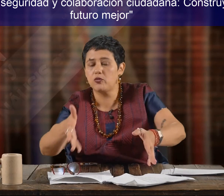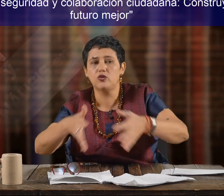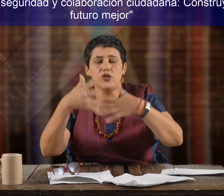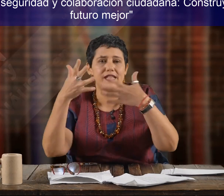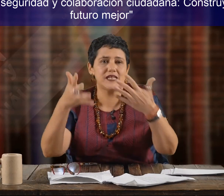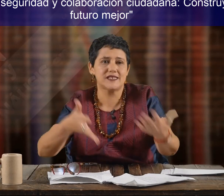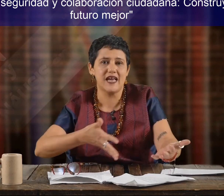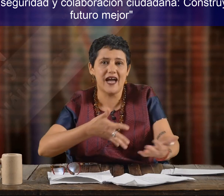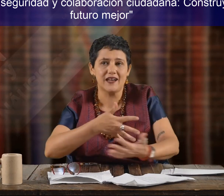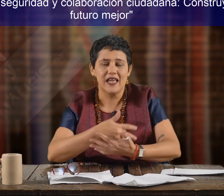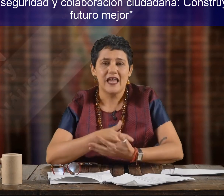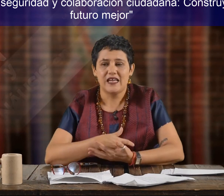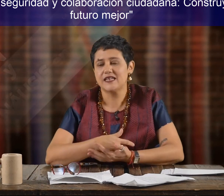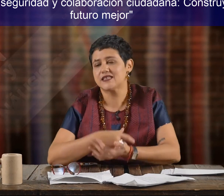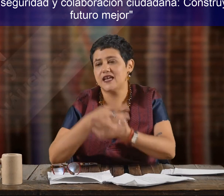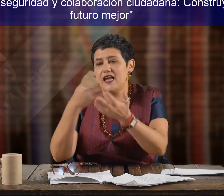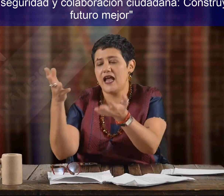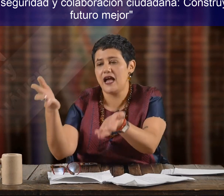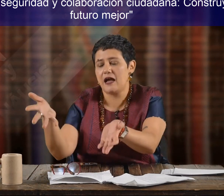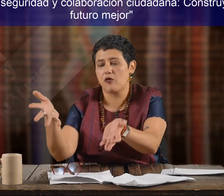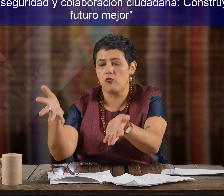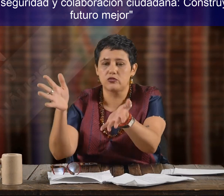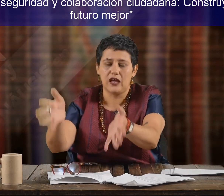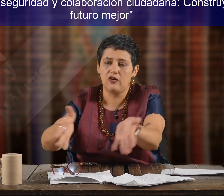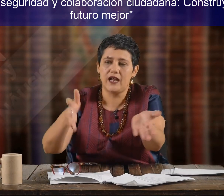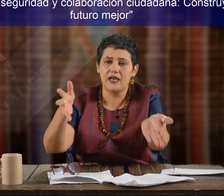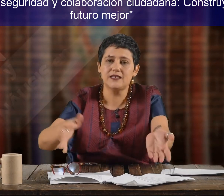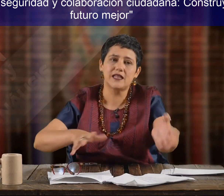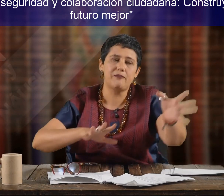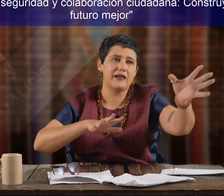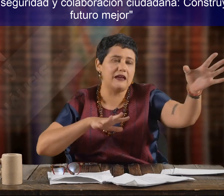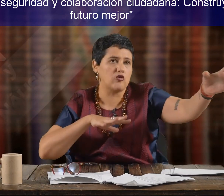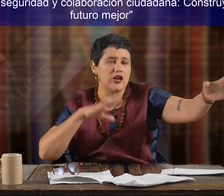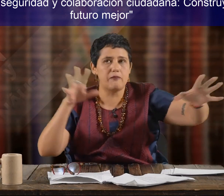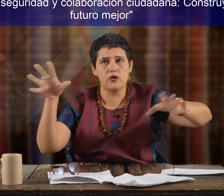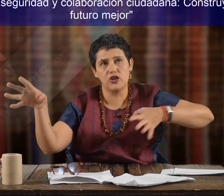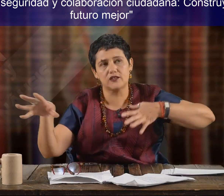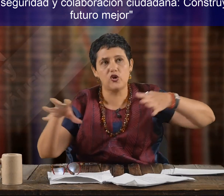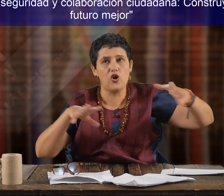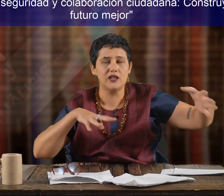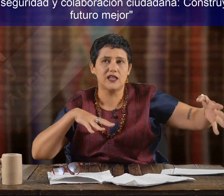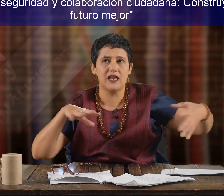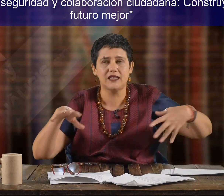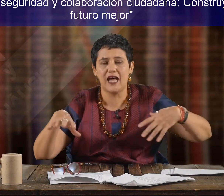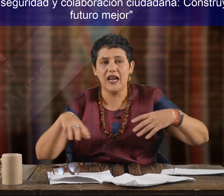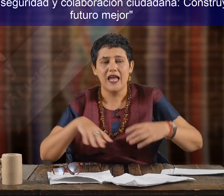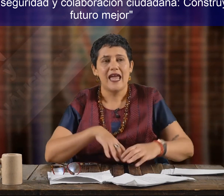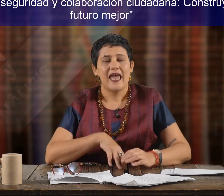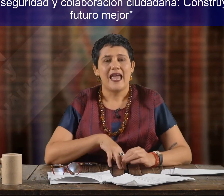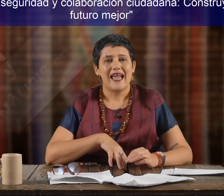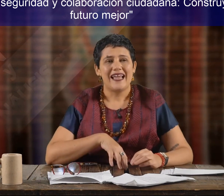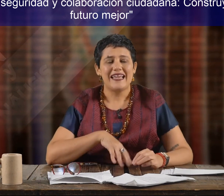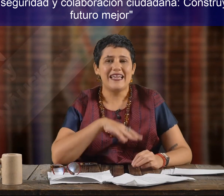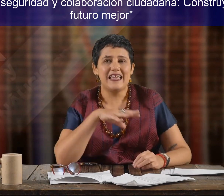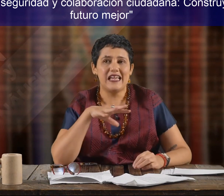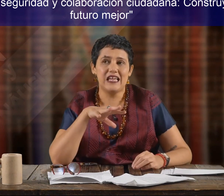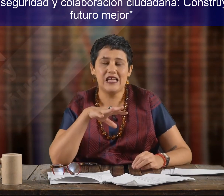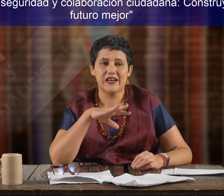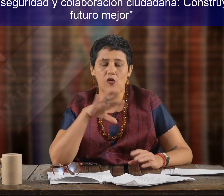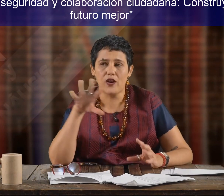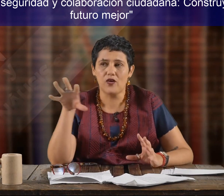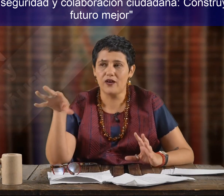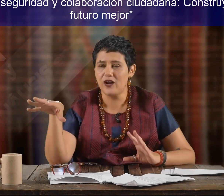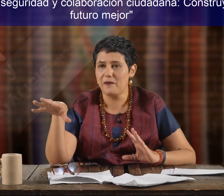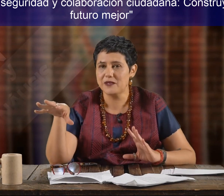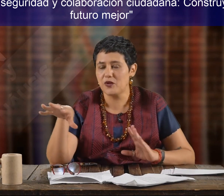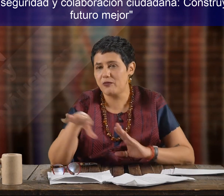han generado tensiones en el partido Morena, pero también es importante recordar que la diversidad de opiniones y puntos de vista enriquece el debate político